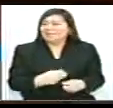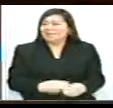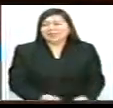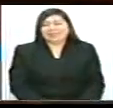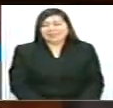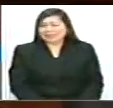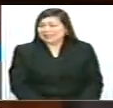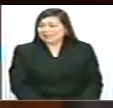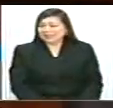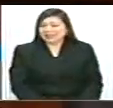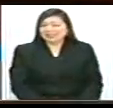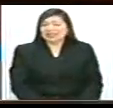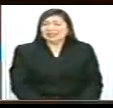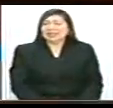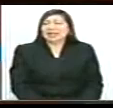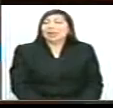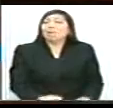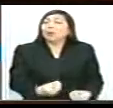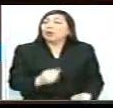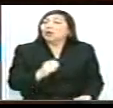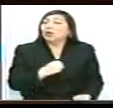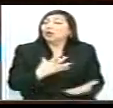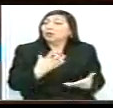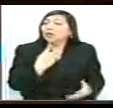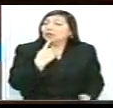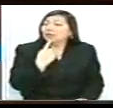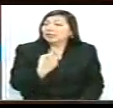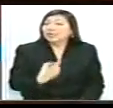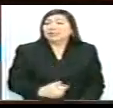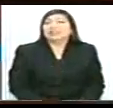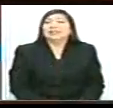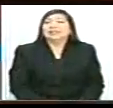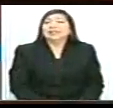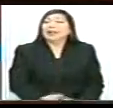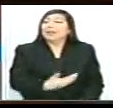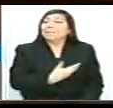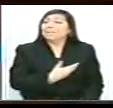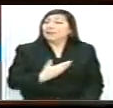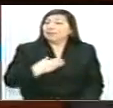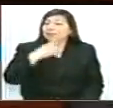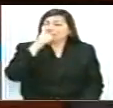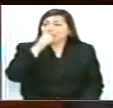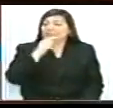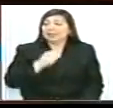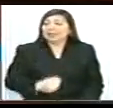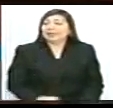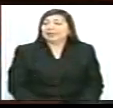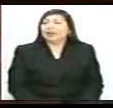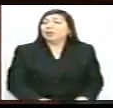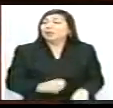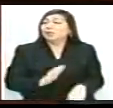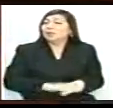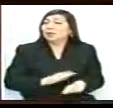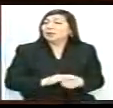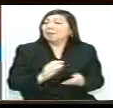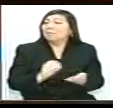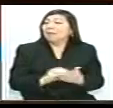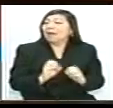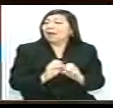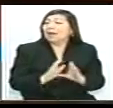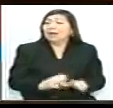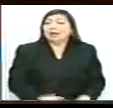presidenta. Porque yo quisiera emplazar en ese sentido al presidente Martín Vizcarra sobre el tema